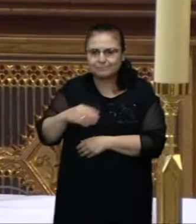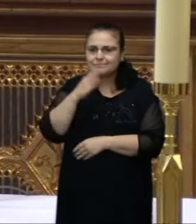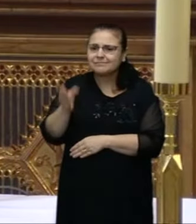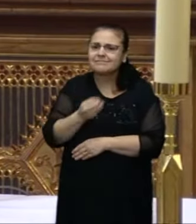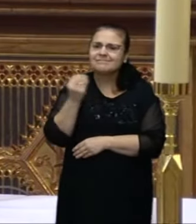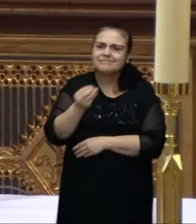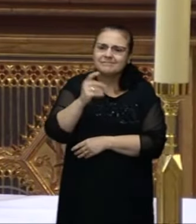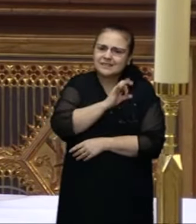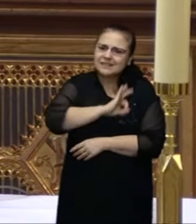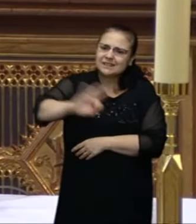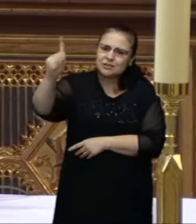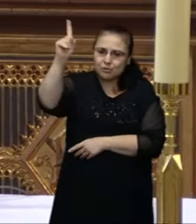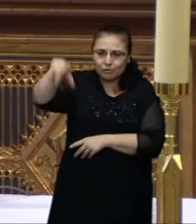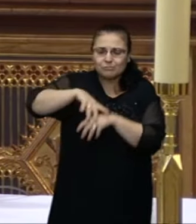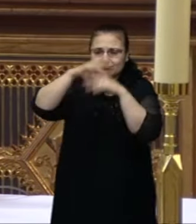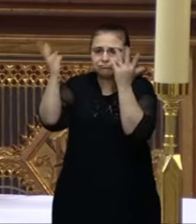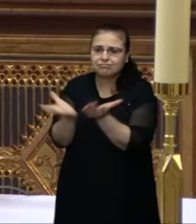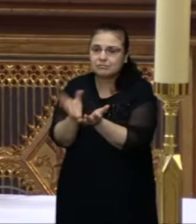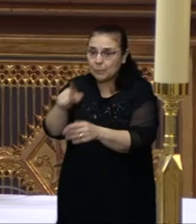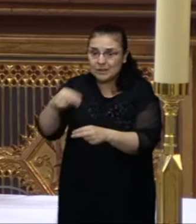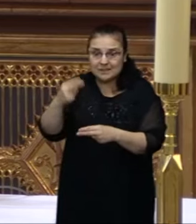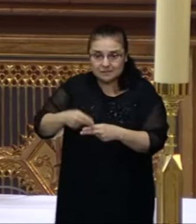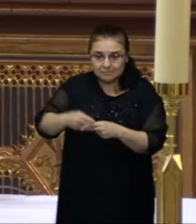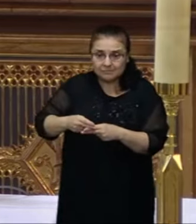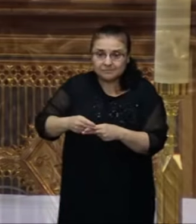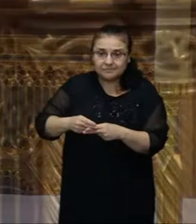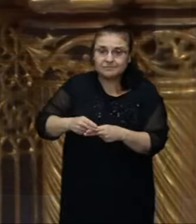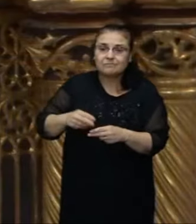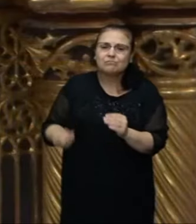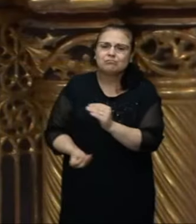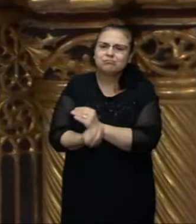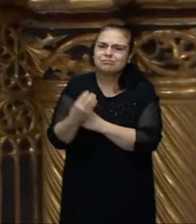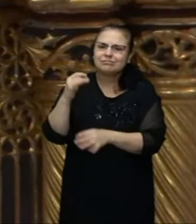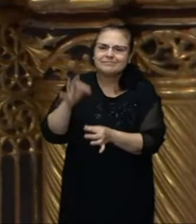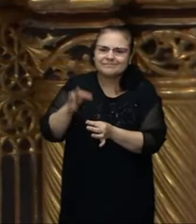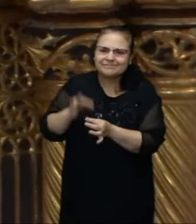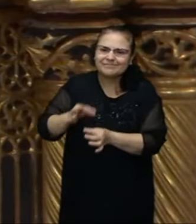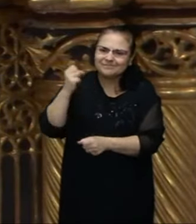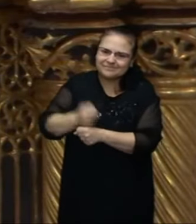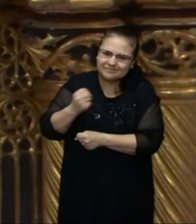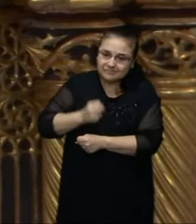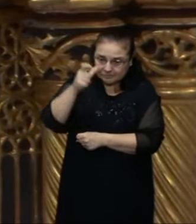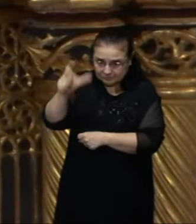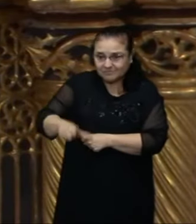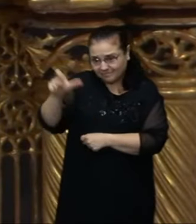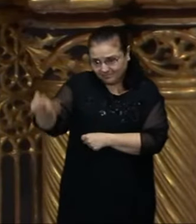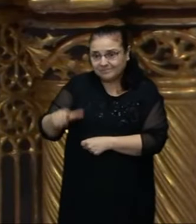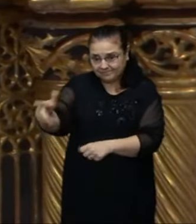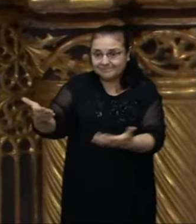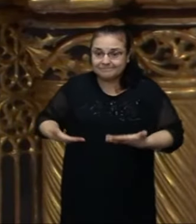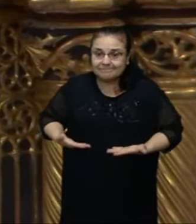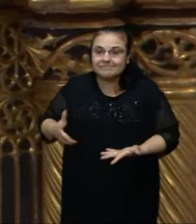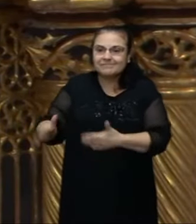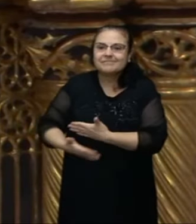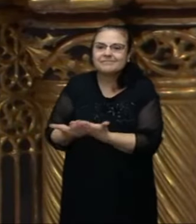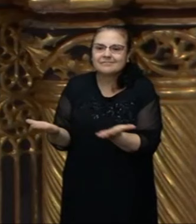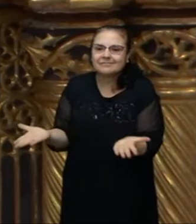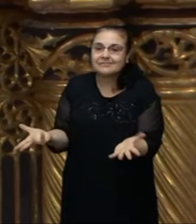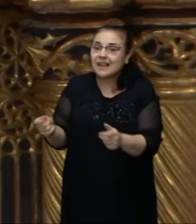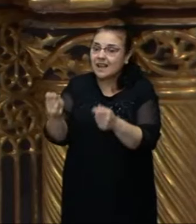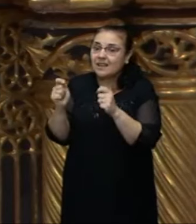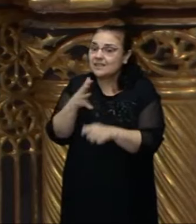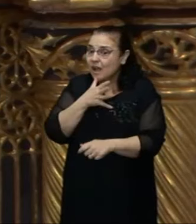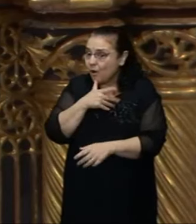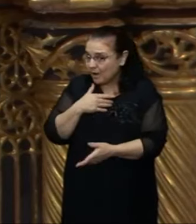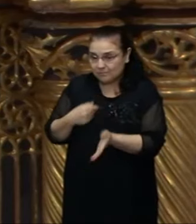Bendito sea, Señor Dios del universo, por este vino, fruto de la vid y del trabajo del hombre, que recibimos de tu